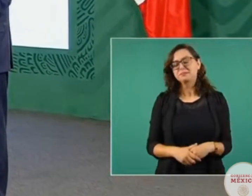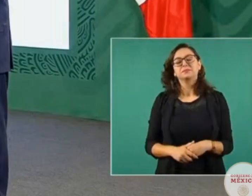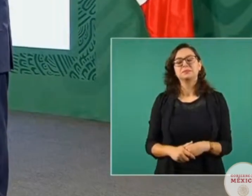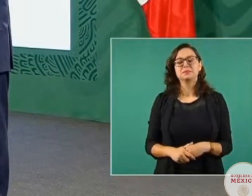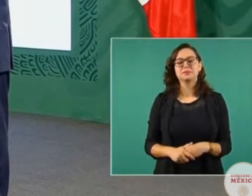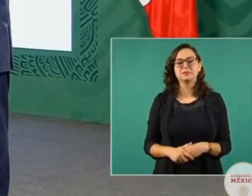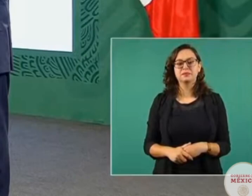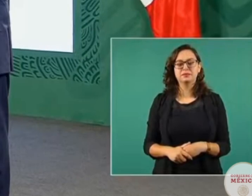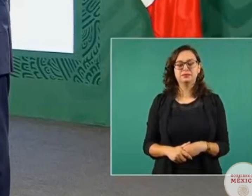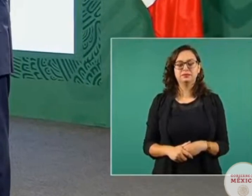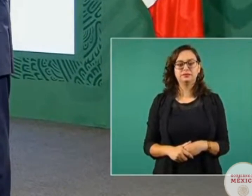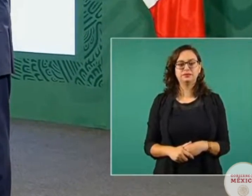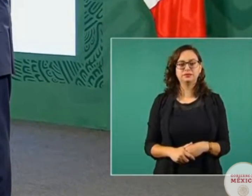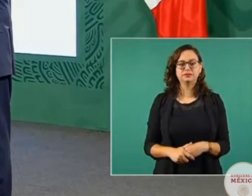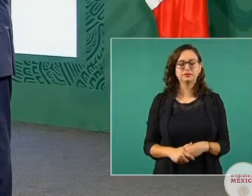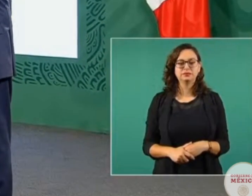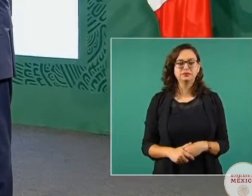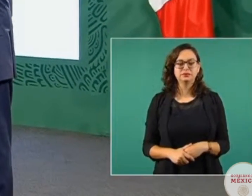Nosotros no